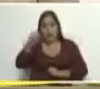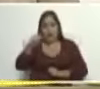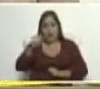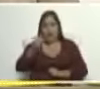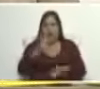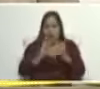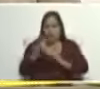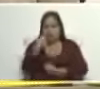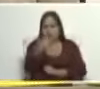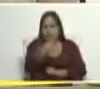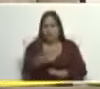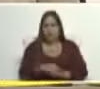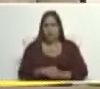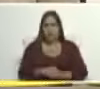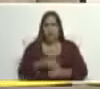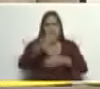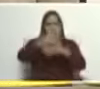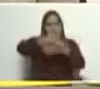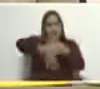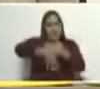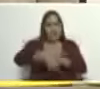Nicolás dijo algo